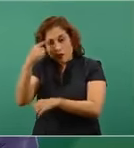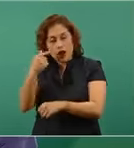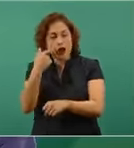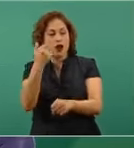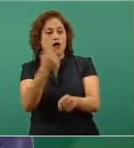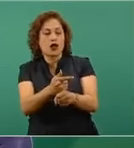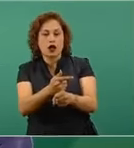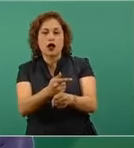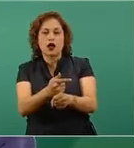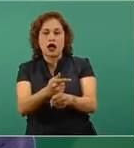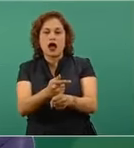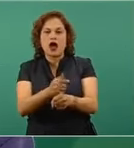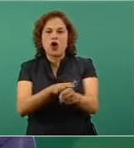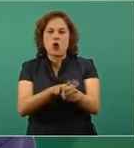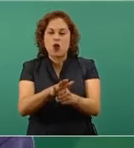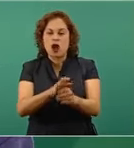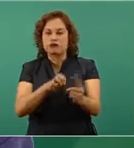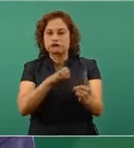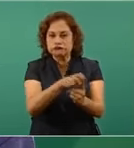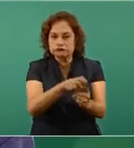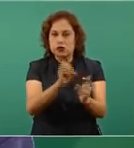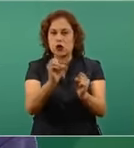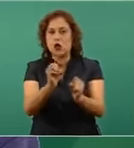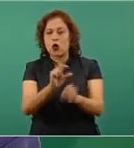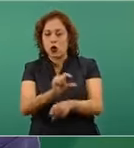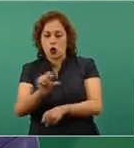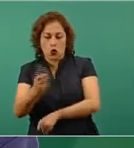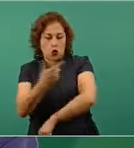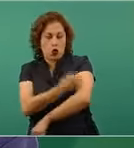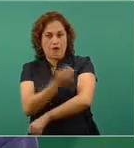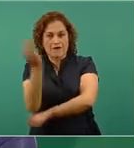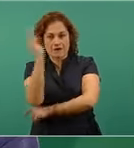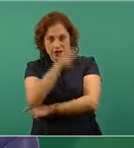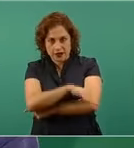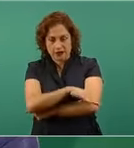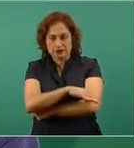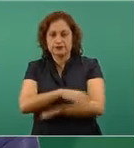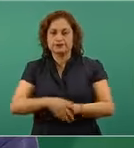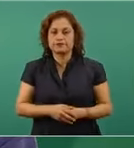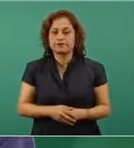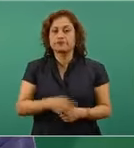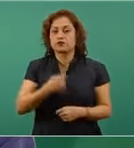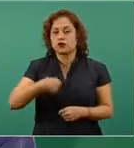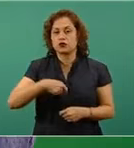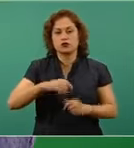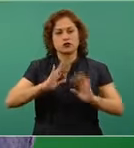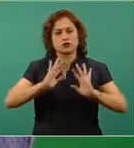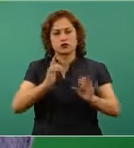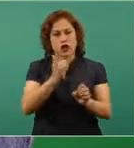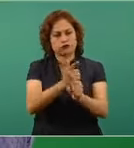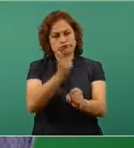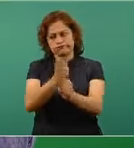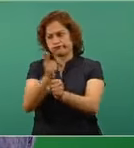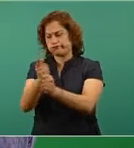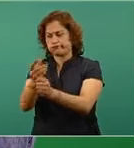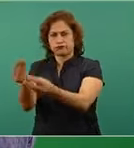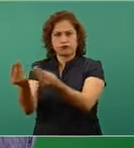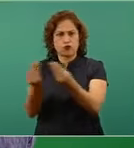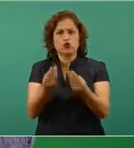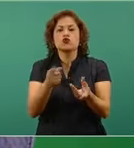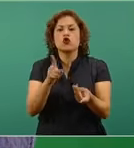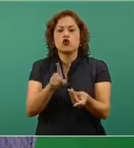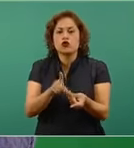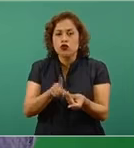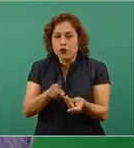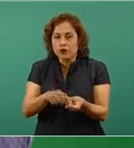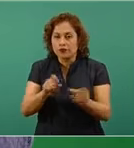engaño con falsas vacunas COVID. Hemos tenido detección de múltiples intentos a través de plataformas